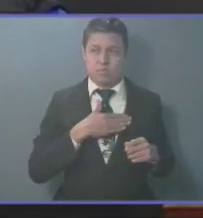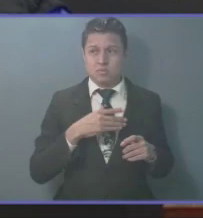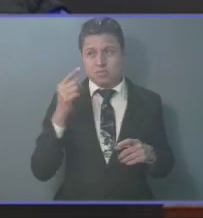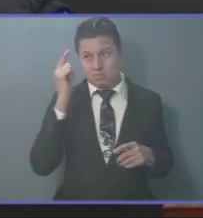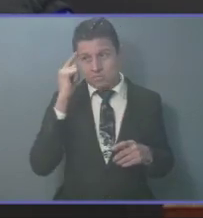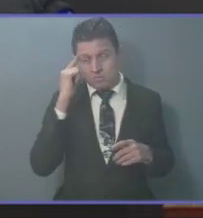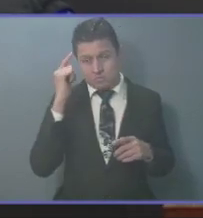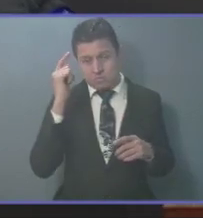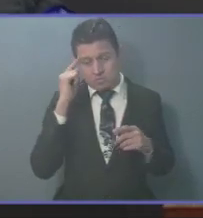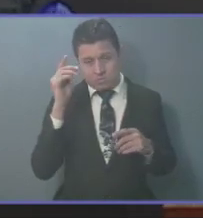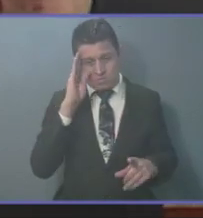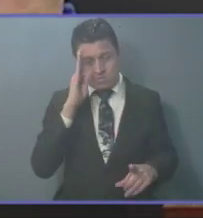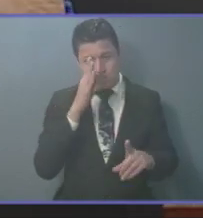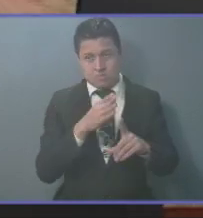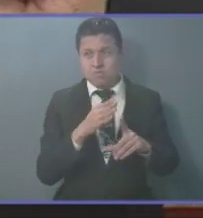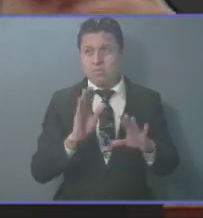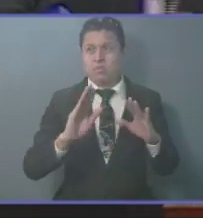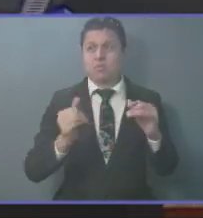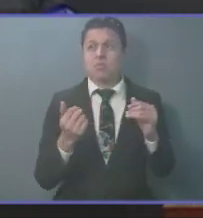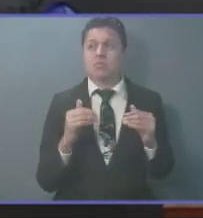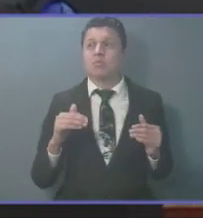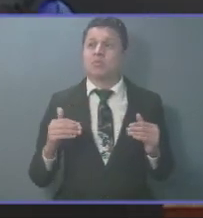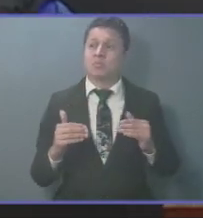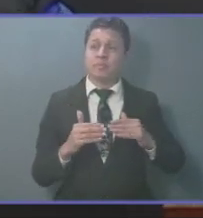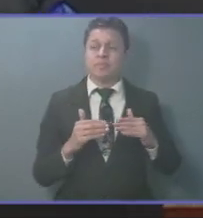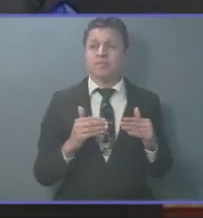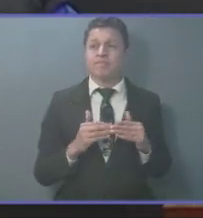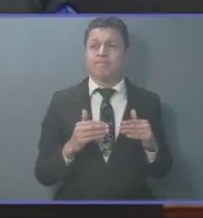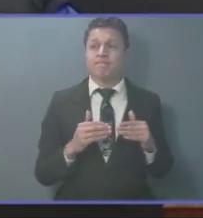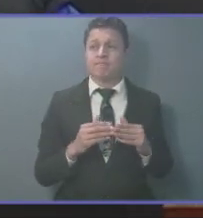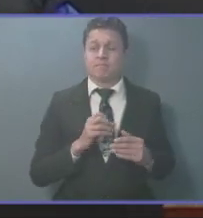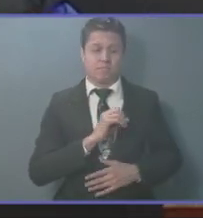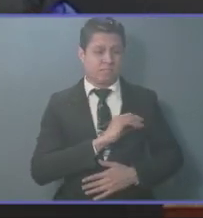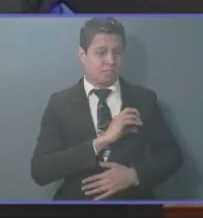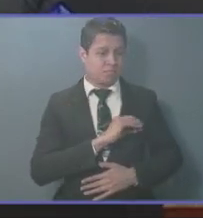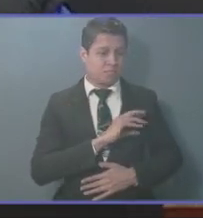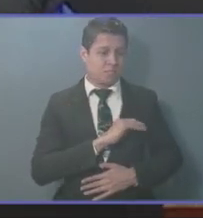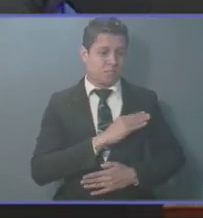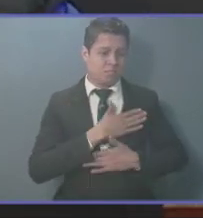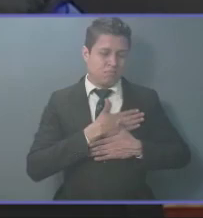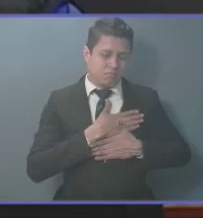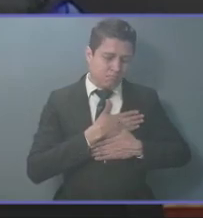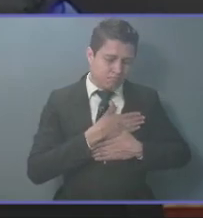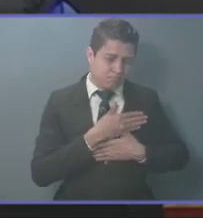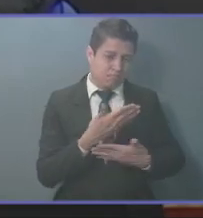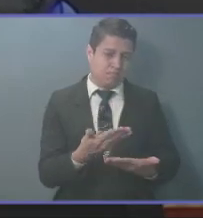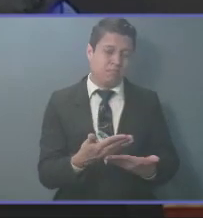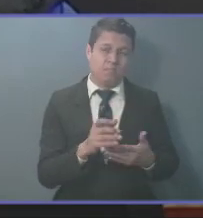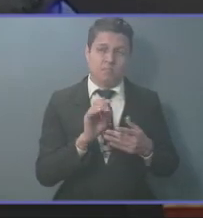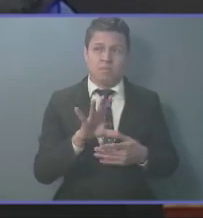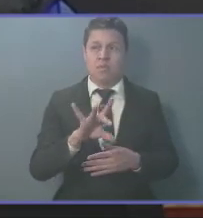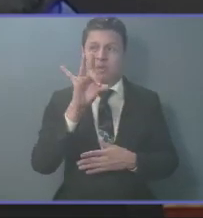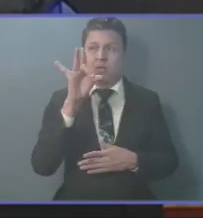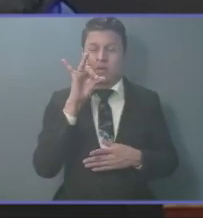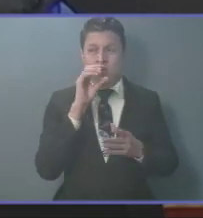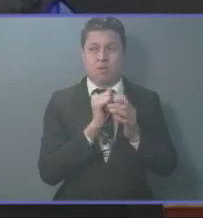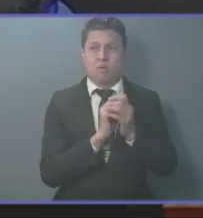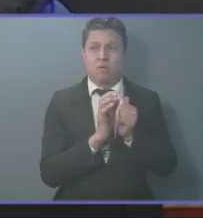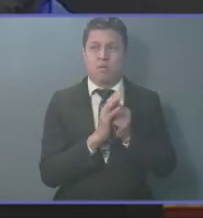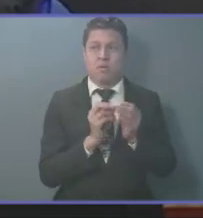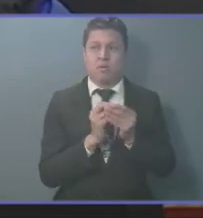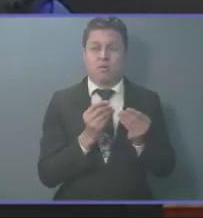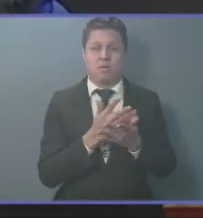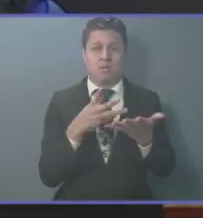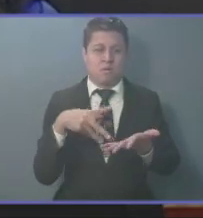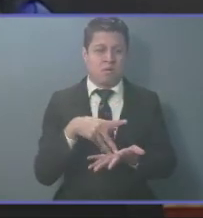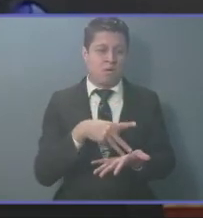mente abierta, pero sobre todo un corazón abierto para encontrar las soluciones del